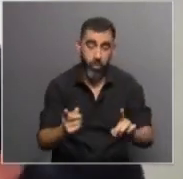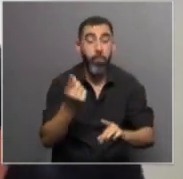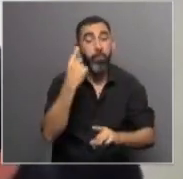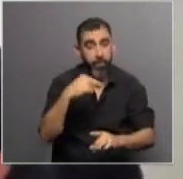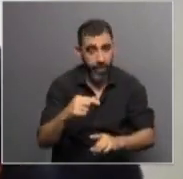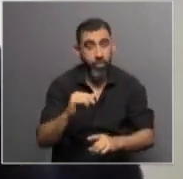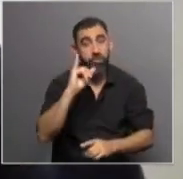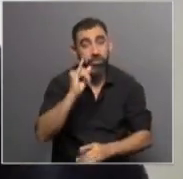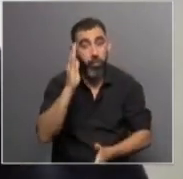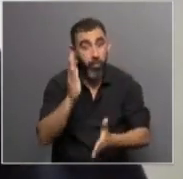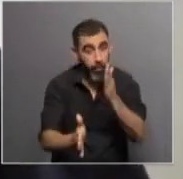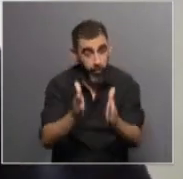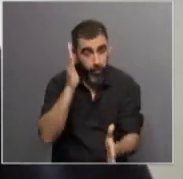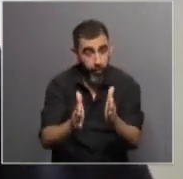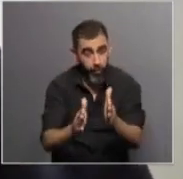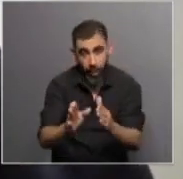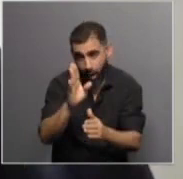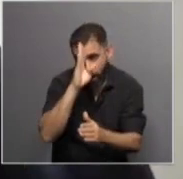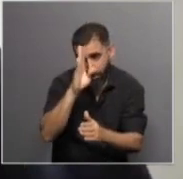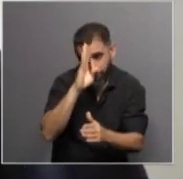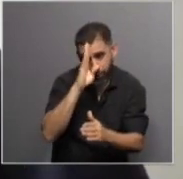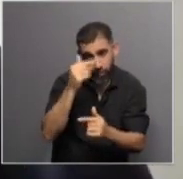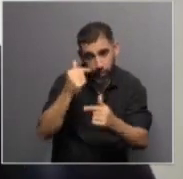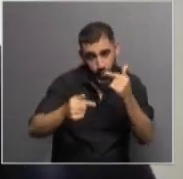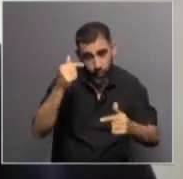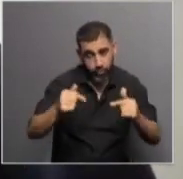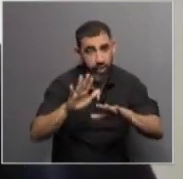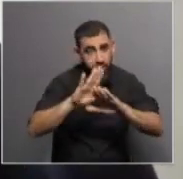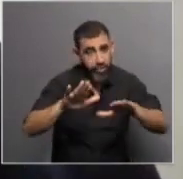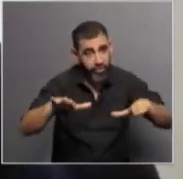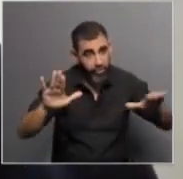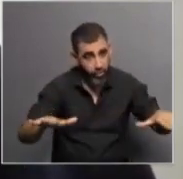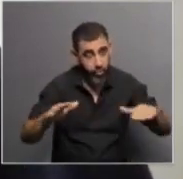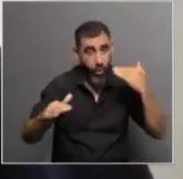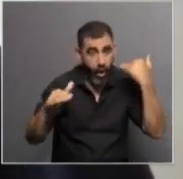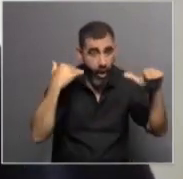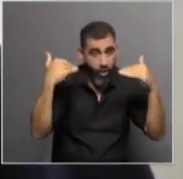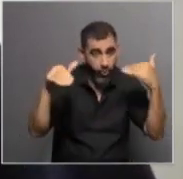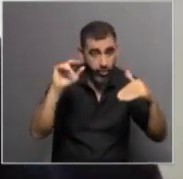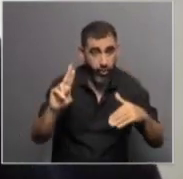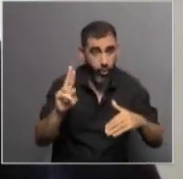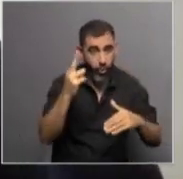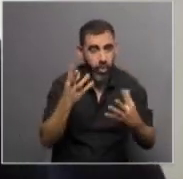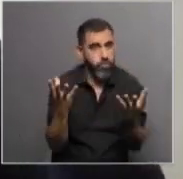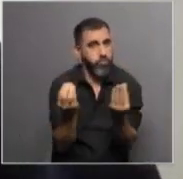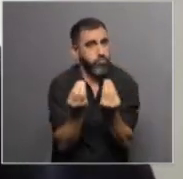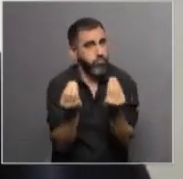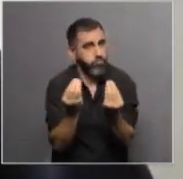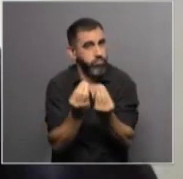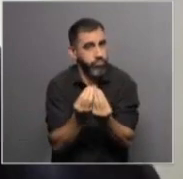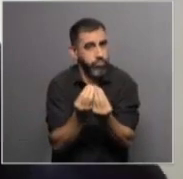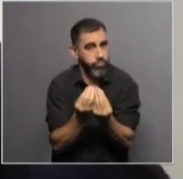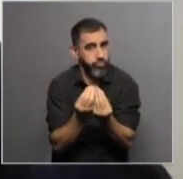de robots destinados al aprendizaje infantil, juvenil y adolescente en Uruguay es altísima en relación a